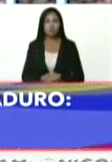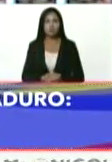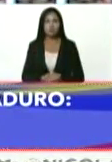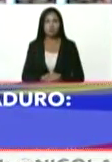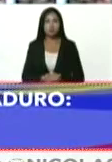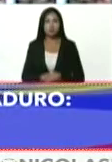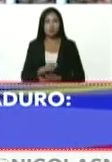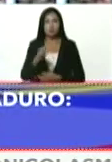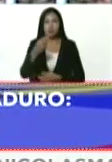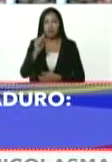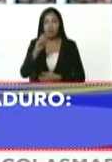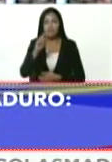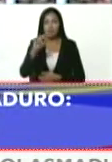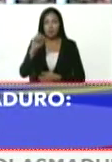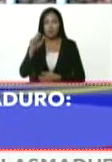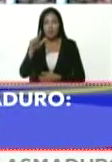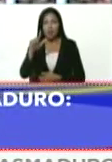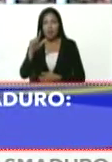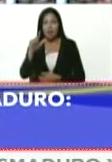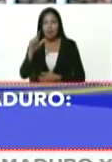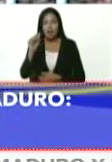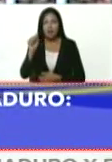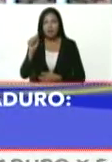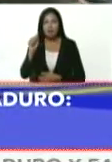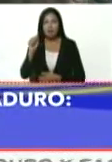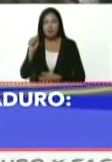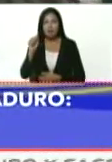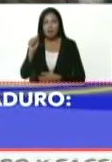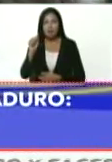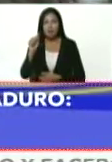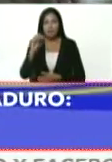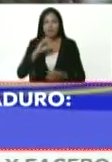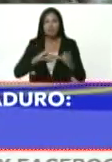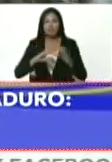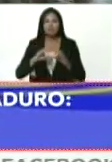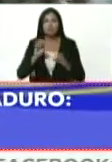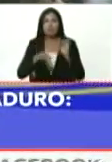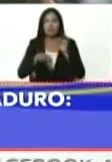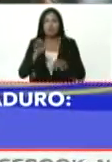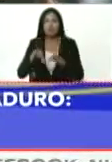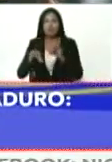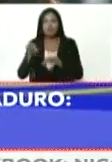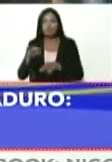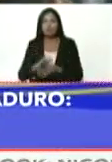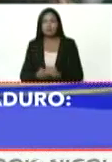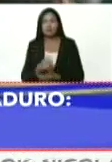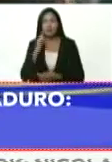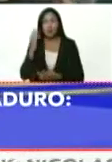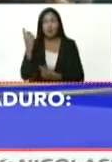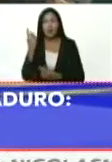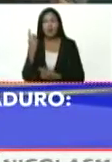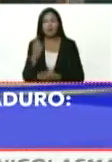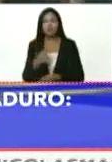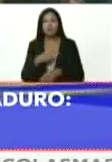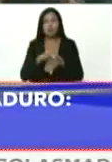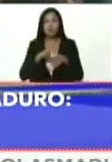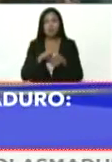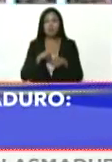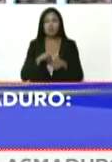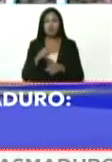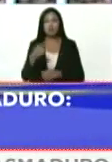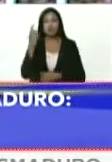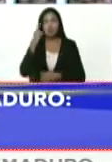Peña, nueva ministra del Poder Popular de Agricultura Urbana. Tiene un tremendo reto, Gabriela. Yo quisiera